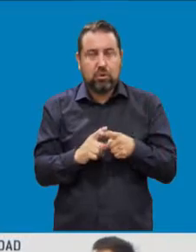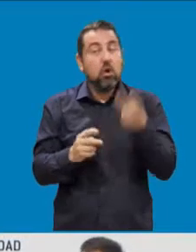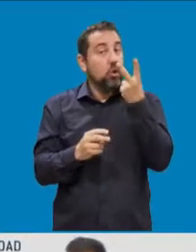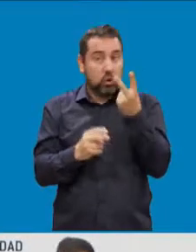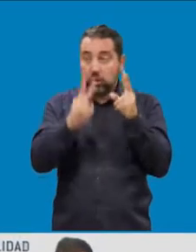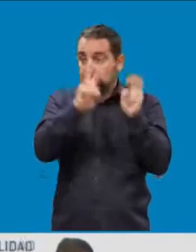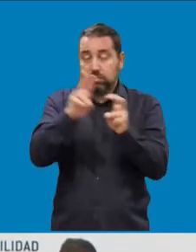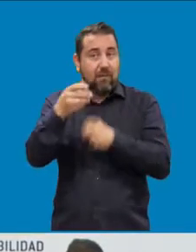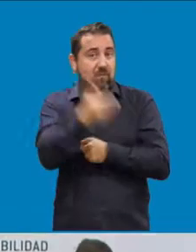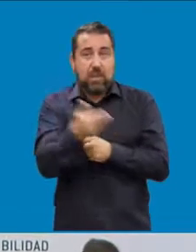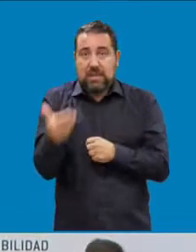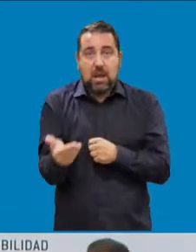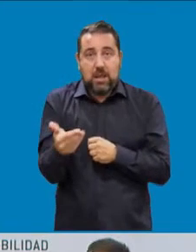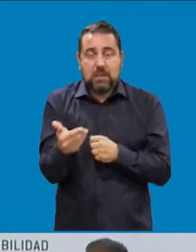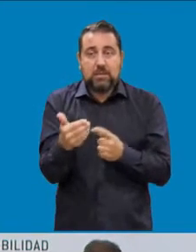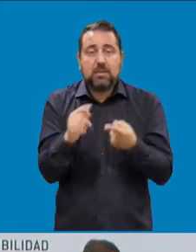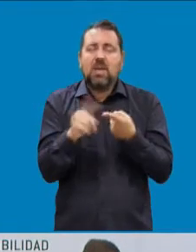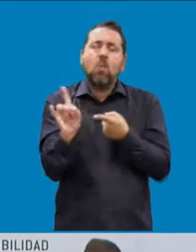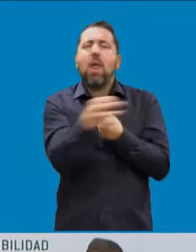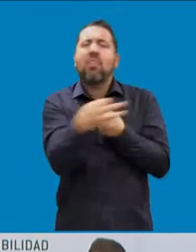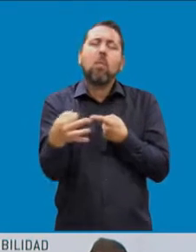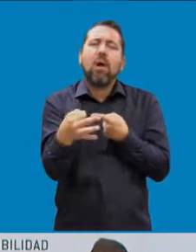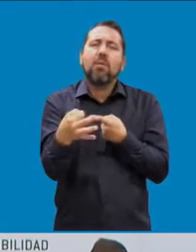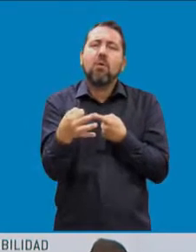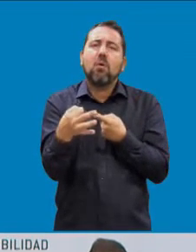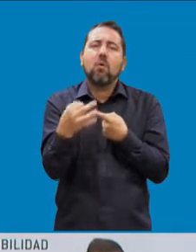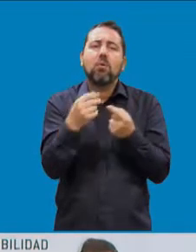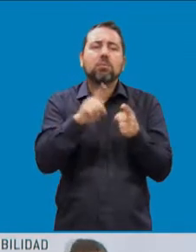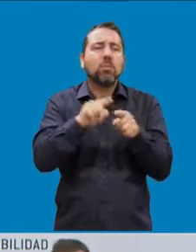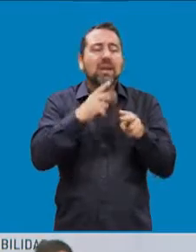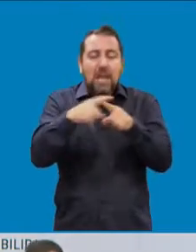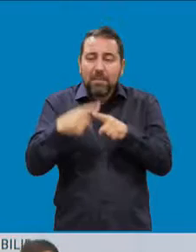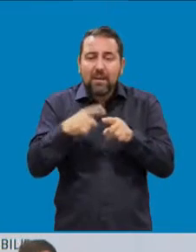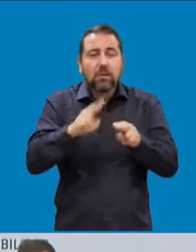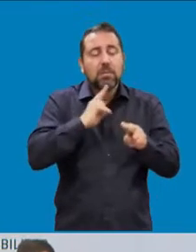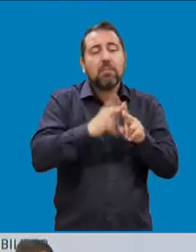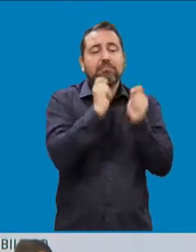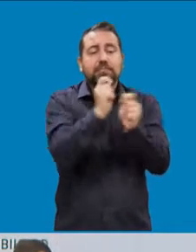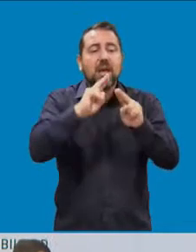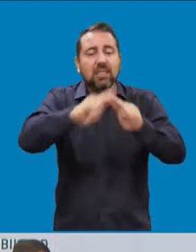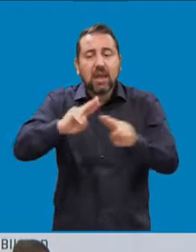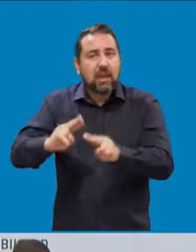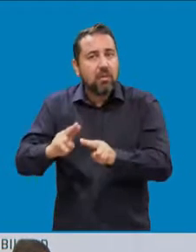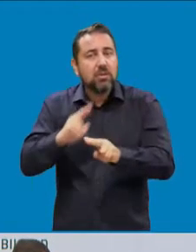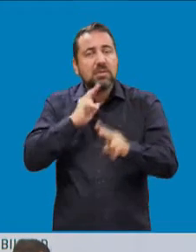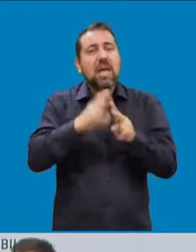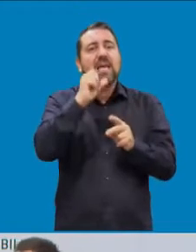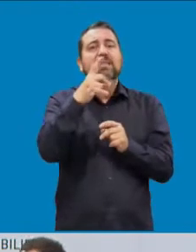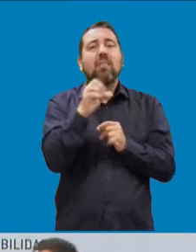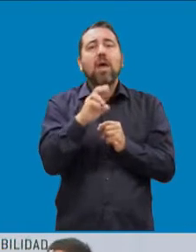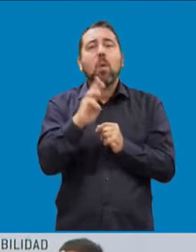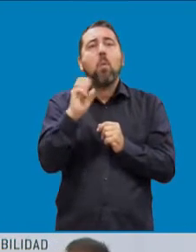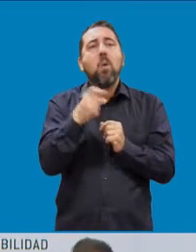en el etiquetado de elementos. Dos cuestiones fundamentales. Fue el adecuado etiquetado de los